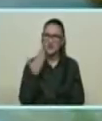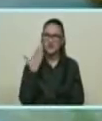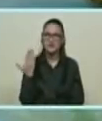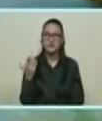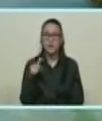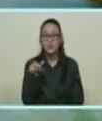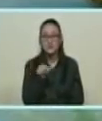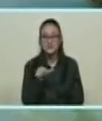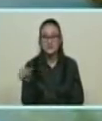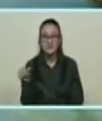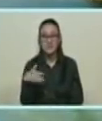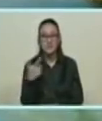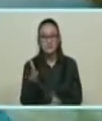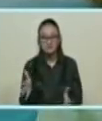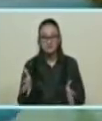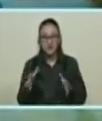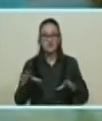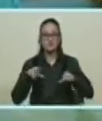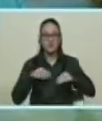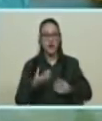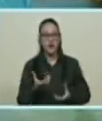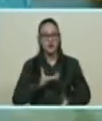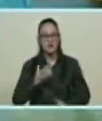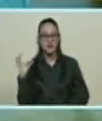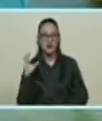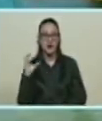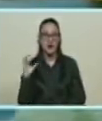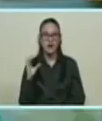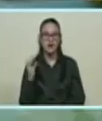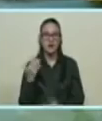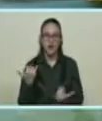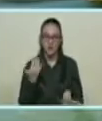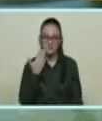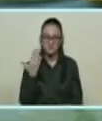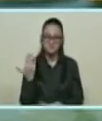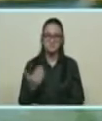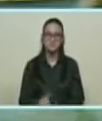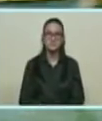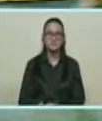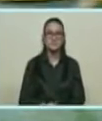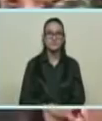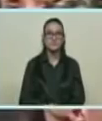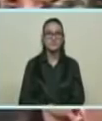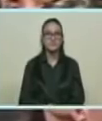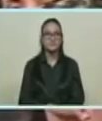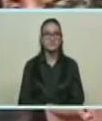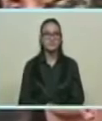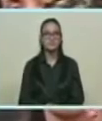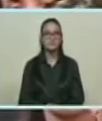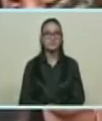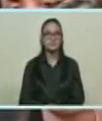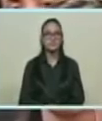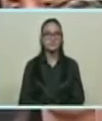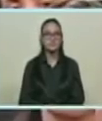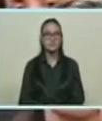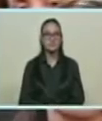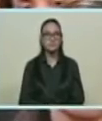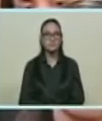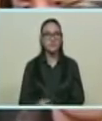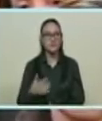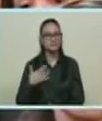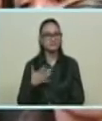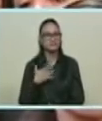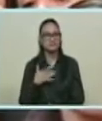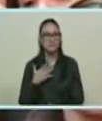una semana después de haber asumido la alcaldía de Caracas? Adelante, Erika. Bueno, jefe, me siento primero